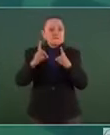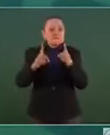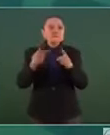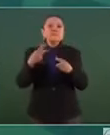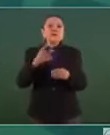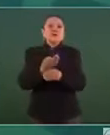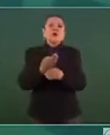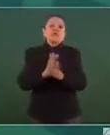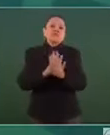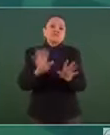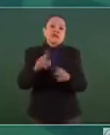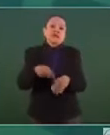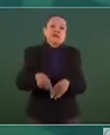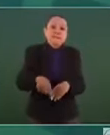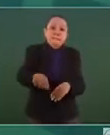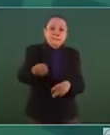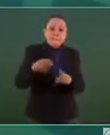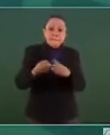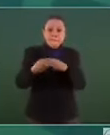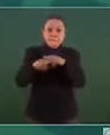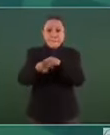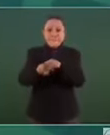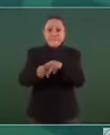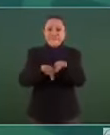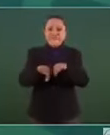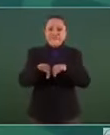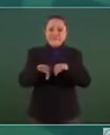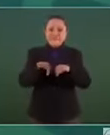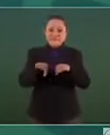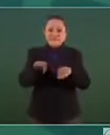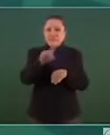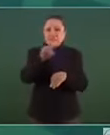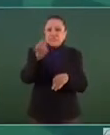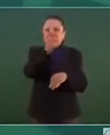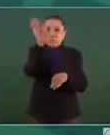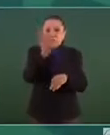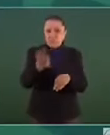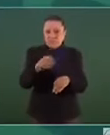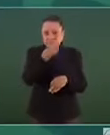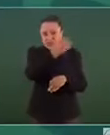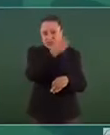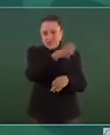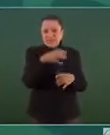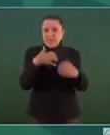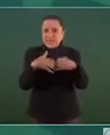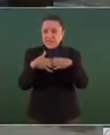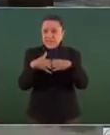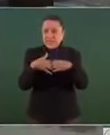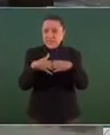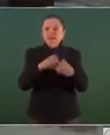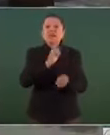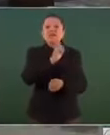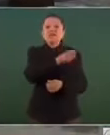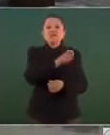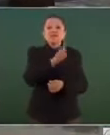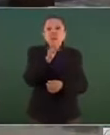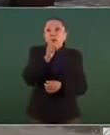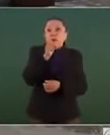va a operar pues a toda su capacidad de esa planta significa alumbrar